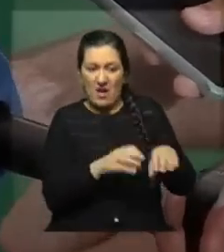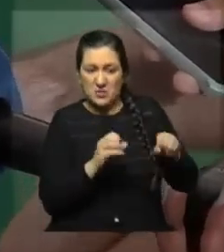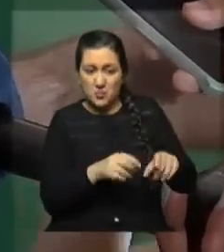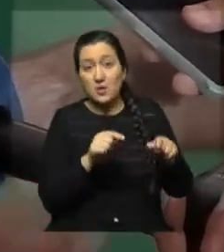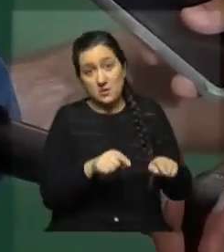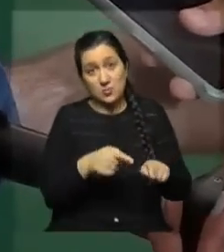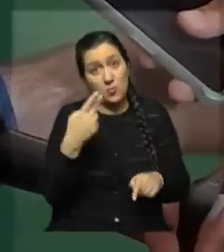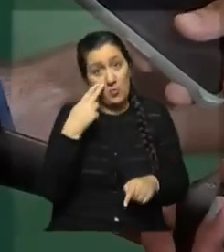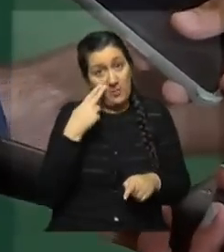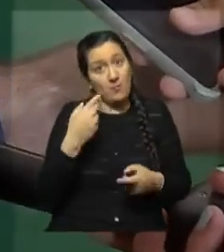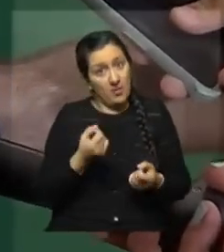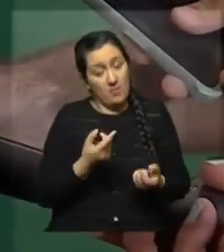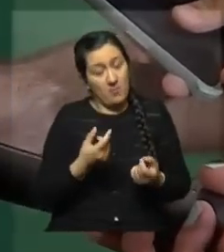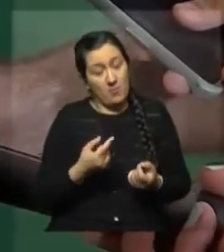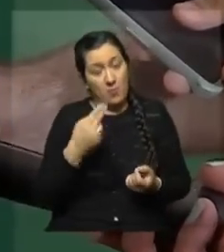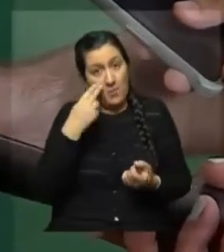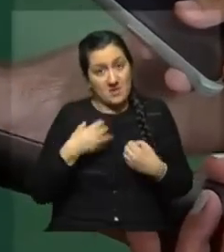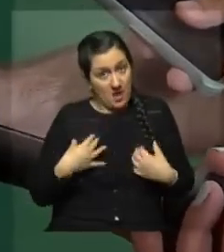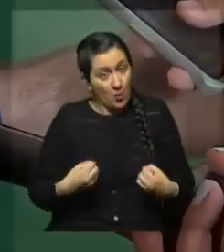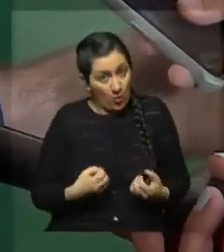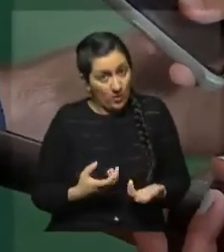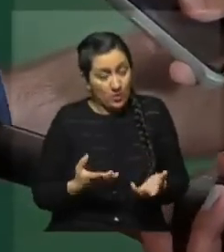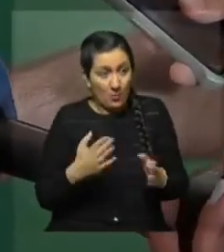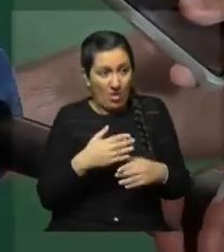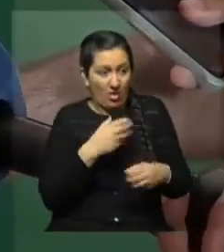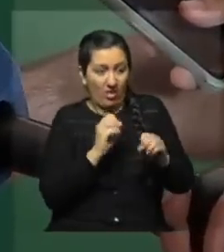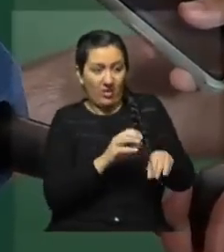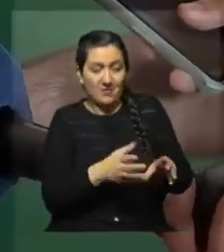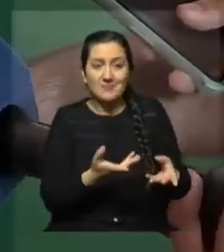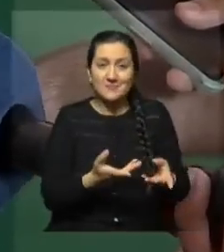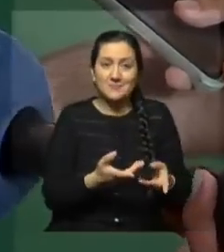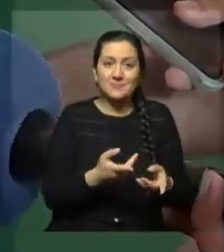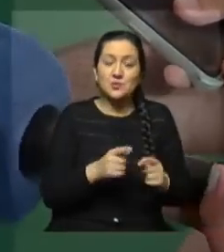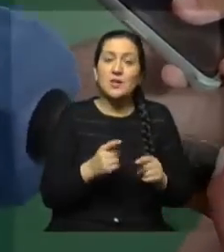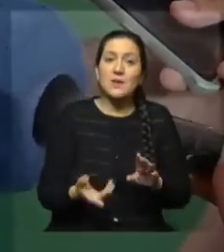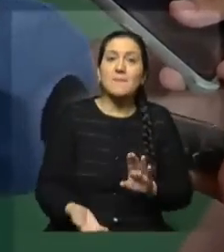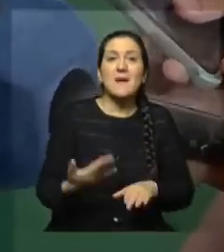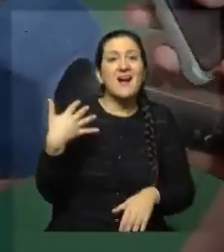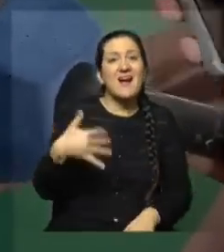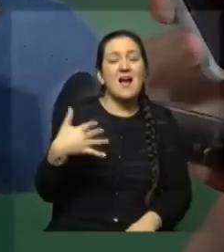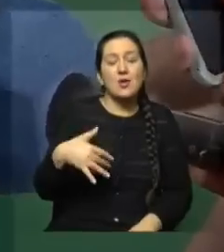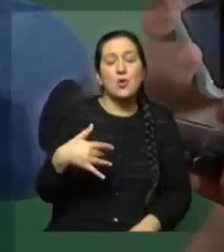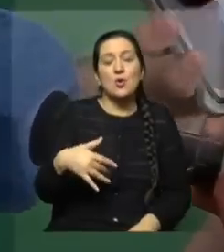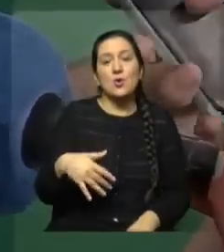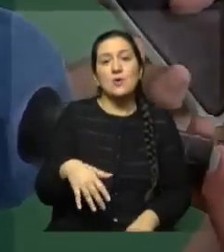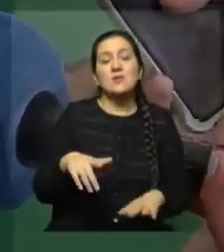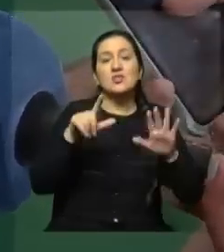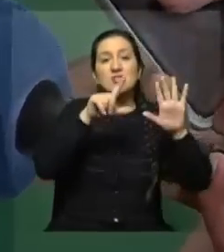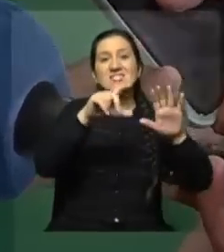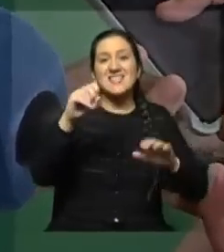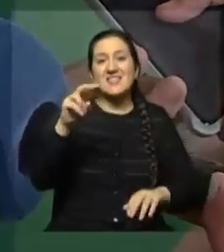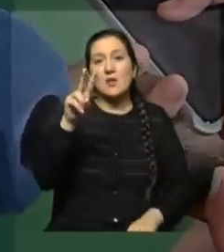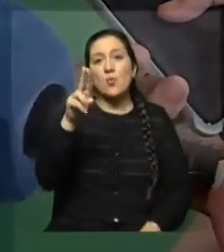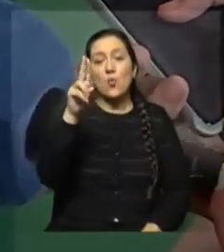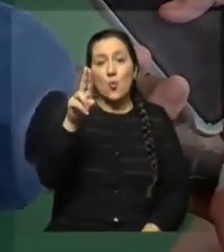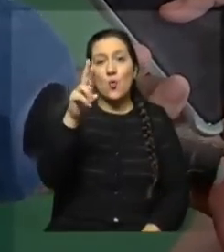un problema de salubridad Entonces le permitan intendencia actuar ahí También estamos elevando la multa estamos cobrando una multa mínima de 70 urres en esos